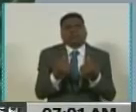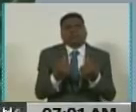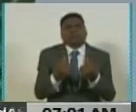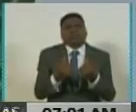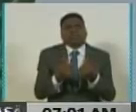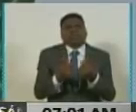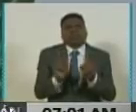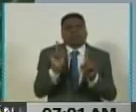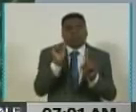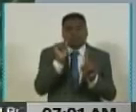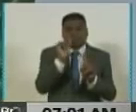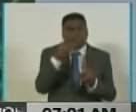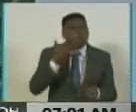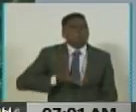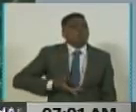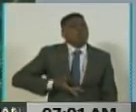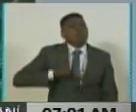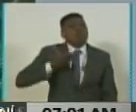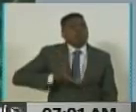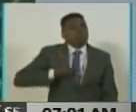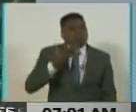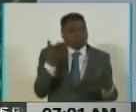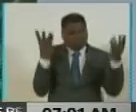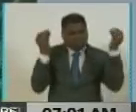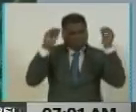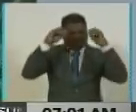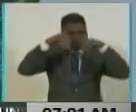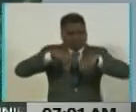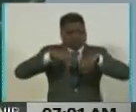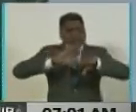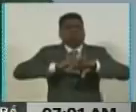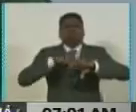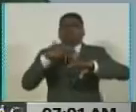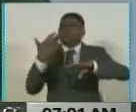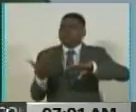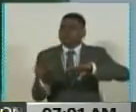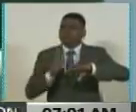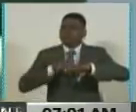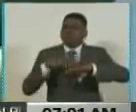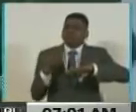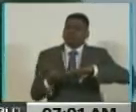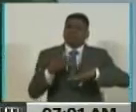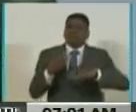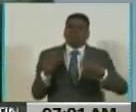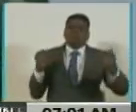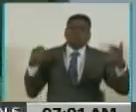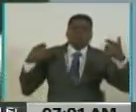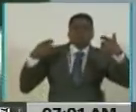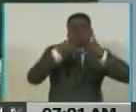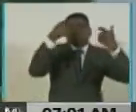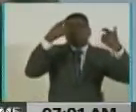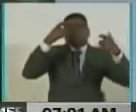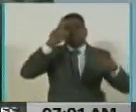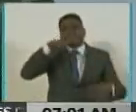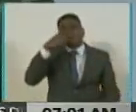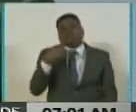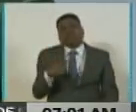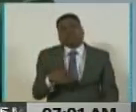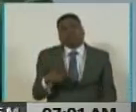punto donde deberíamos llegar a acuerdos. ¿Por qué? Porque la confrontación política se hace a unos niveles. El pueblo está como alejado